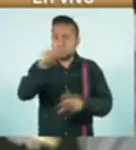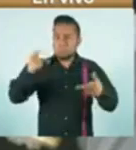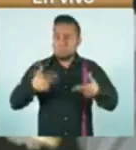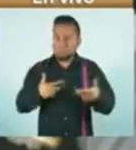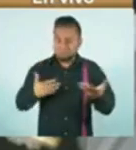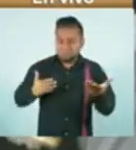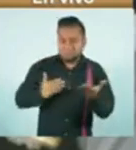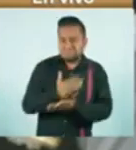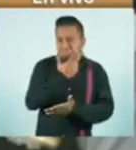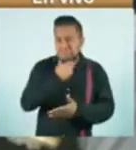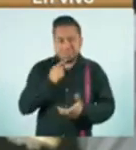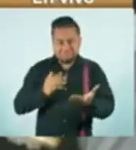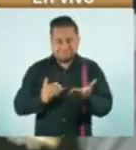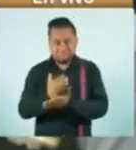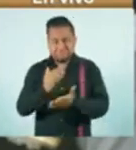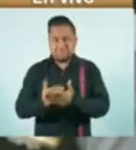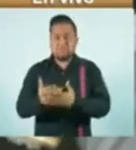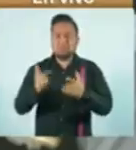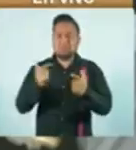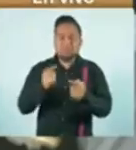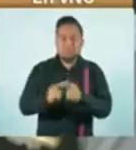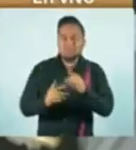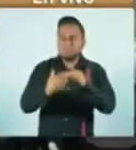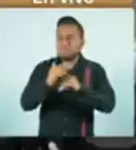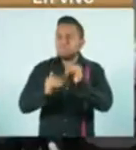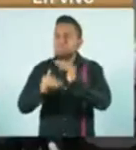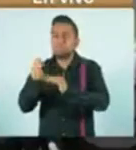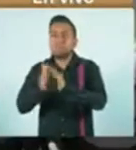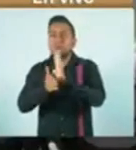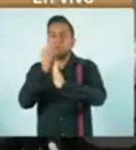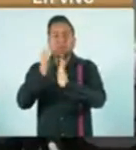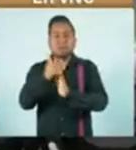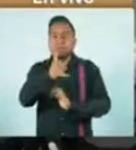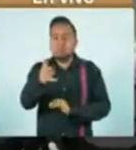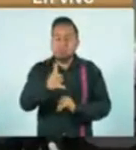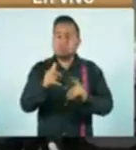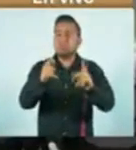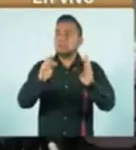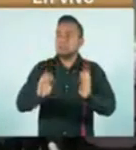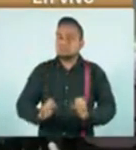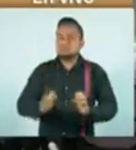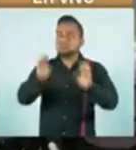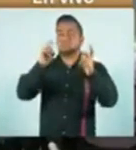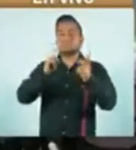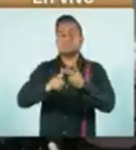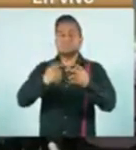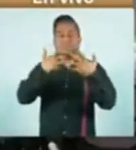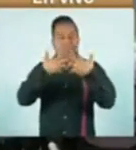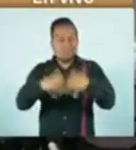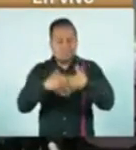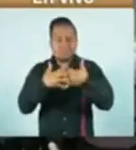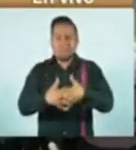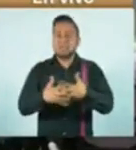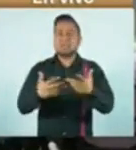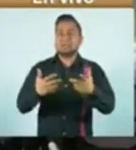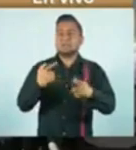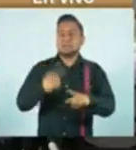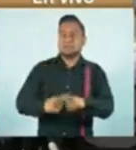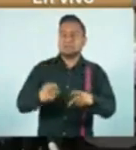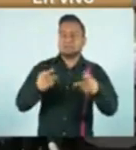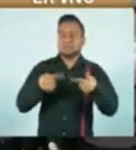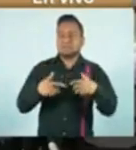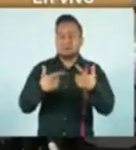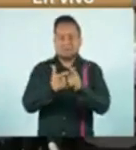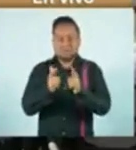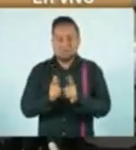de otras, de inmobiliarias, de manos extranjeras, de corporativos como lo que hemos visto en la Riviera Maya, lo que hemos visto